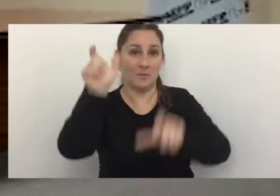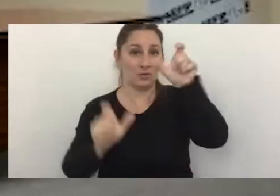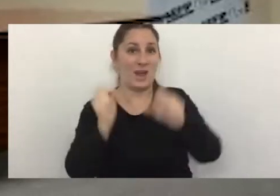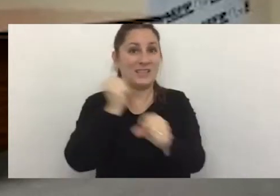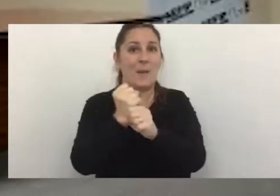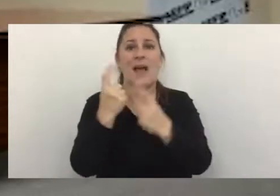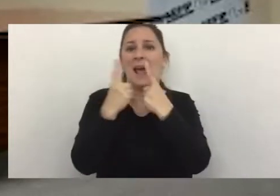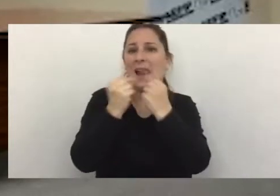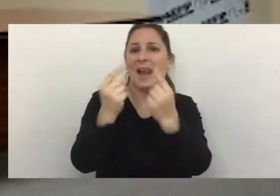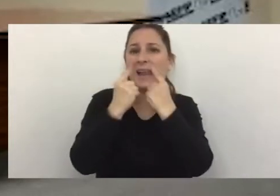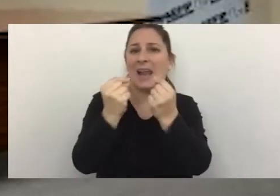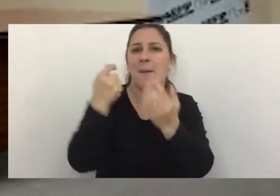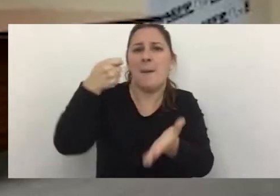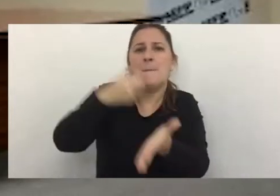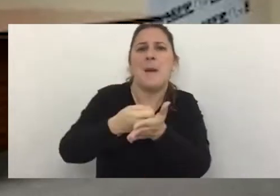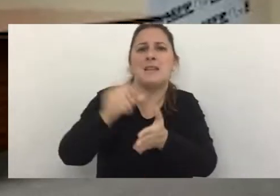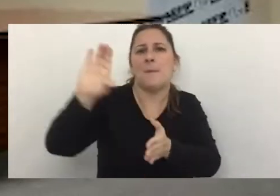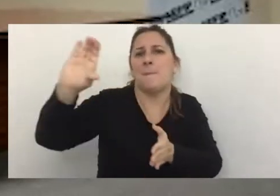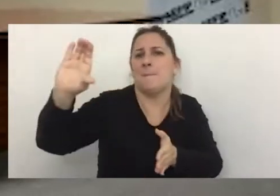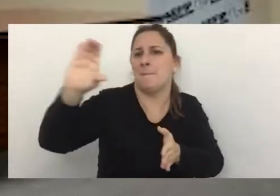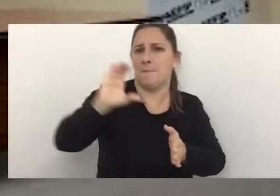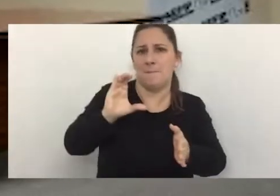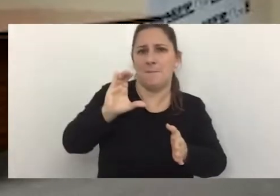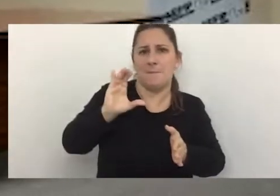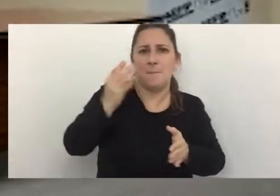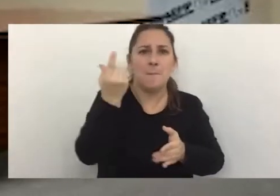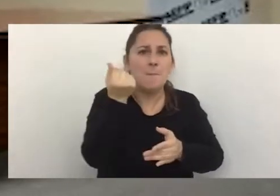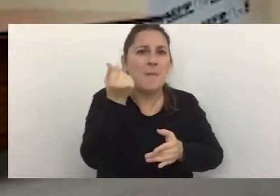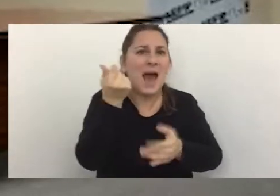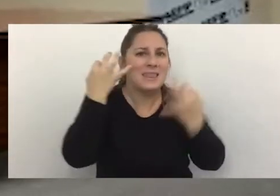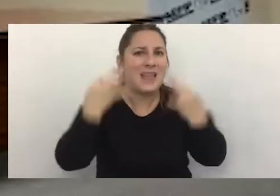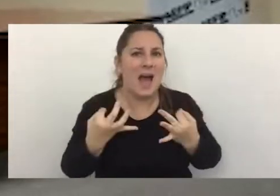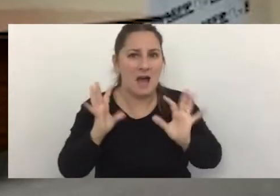que le paguen con salario, con moneda de curso legal